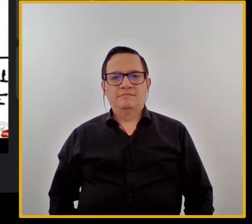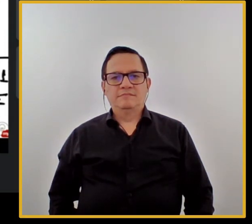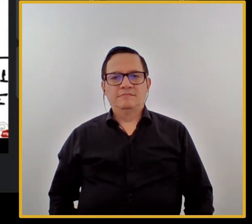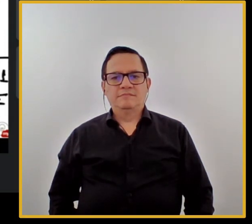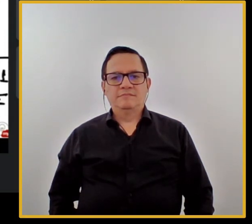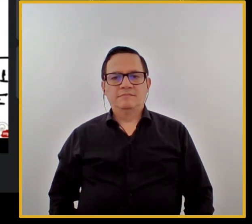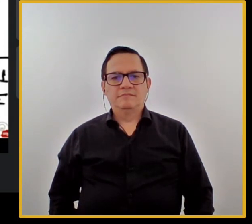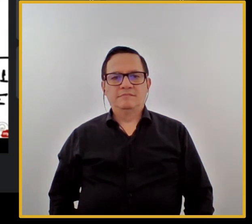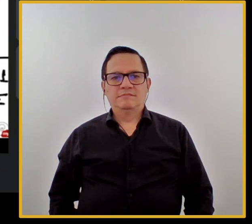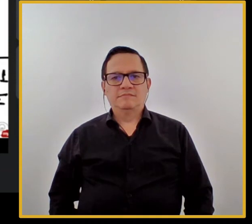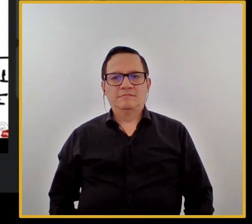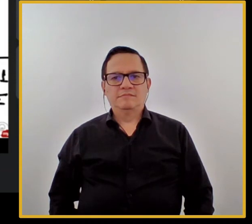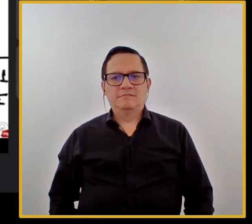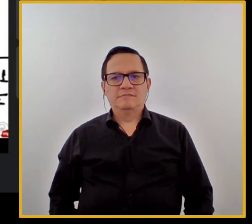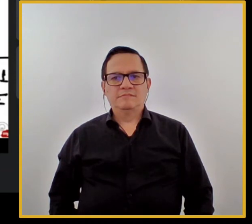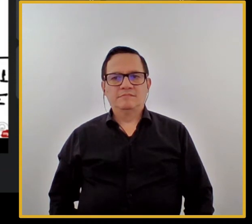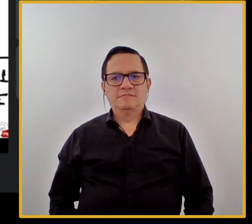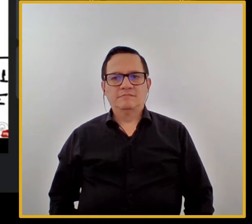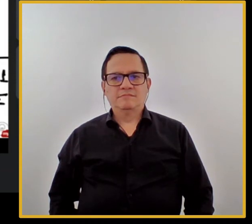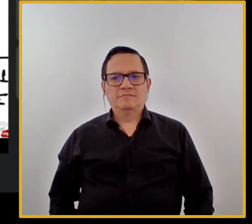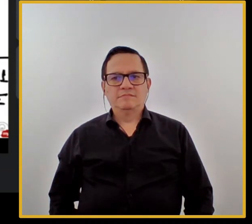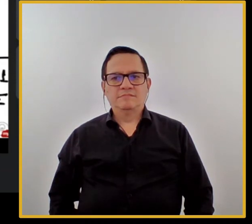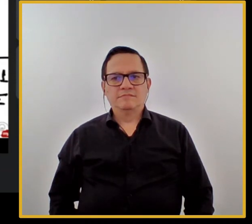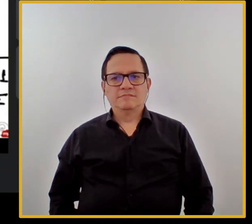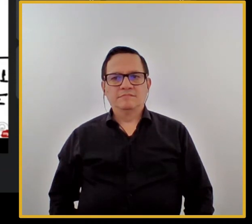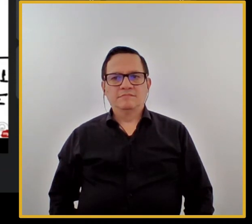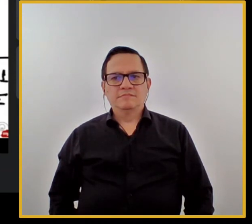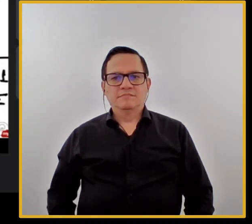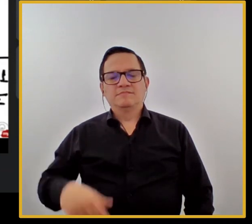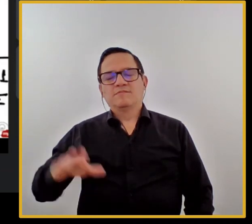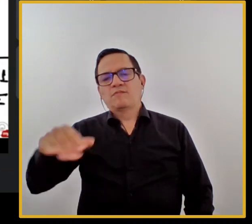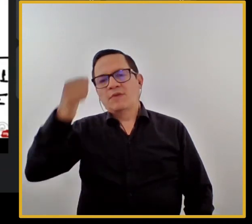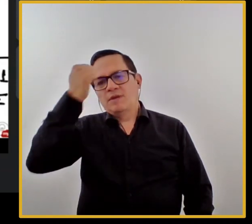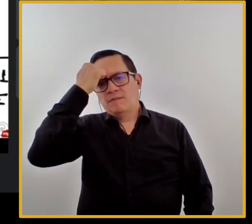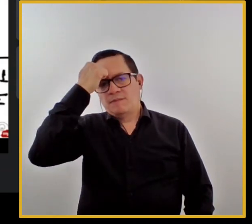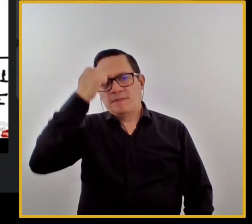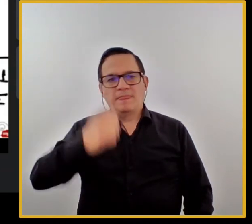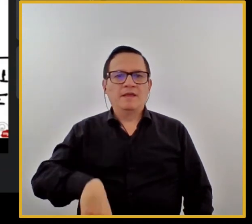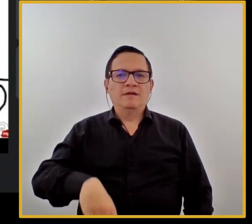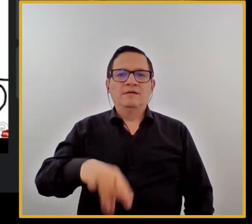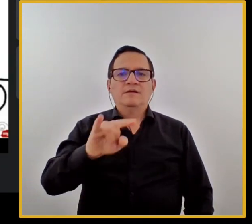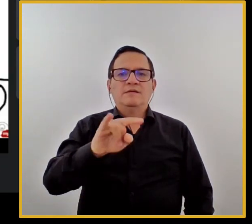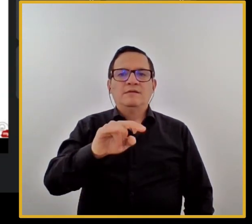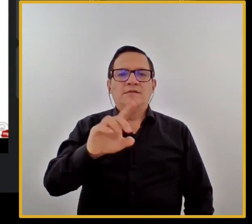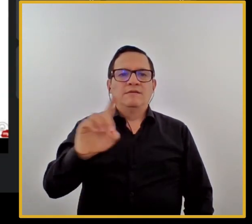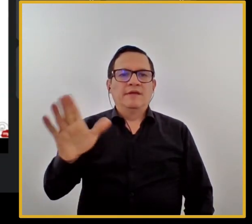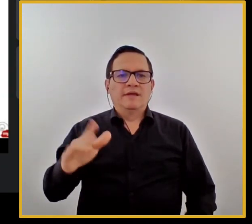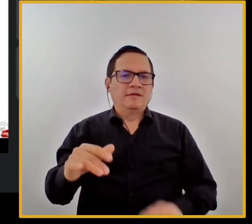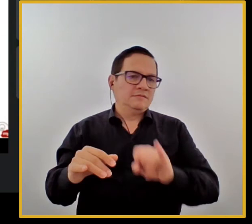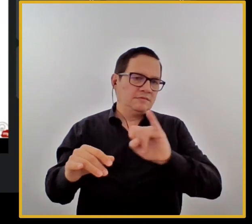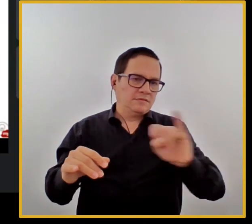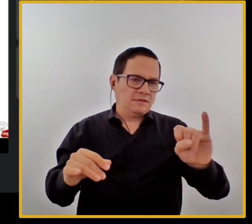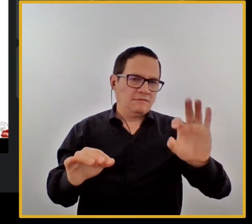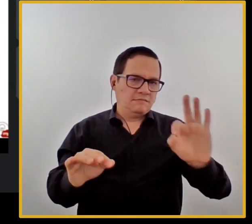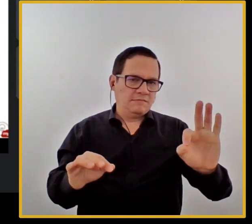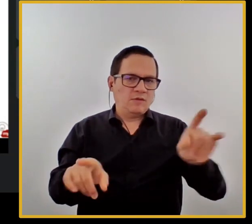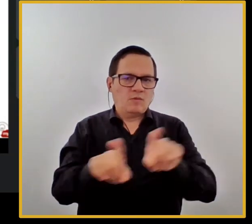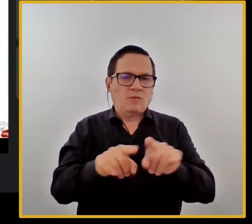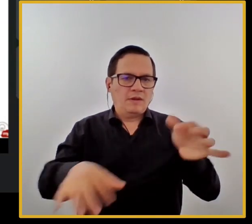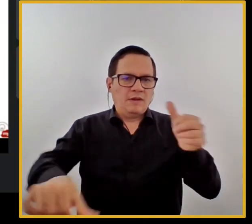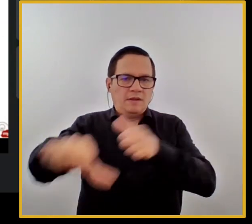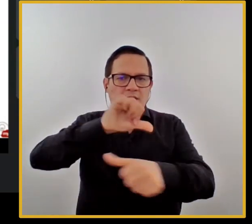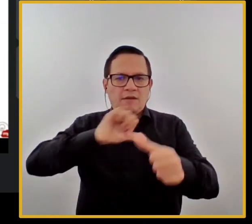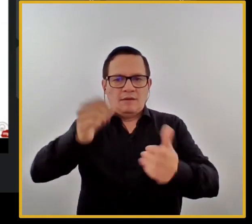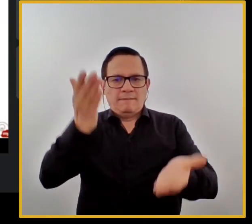Pero mira, profe Dayana, date cuenta que venimos trabajando la v a mano izquierda, no hay ningún problema, porque ese es el reemplazo, esa es